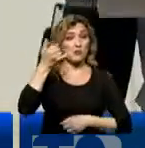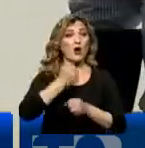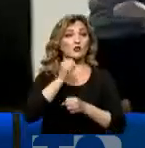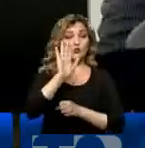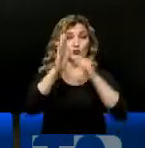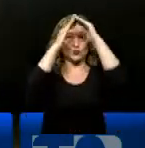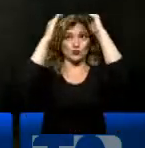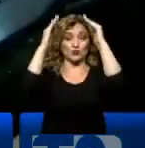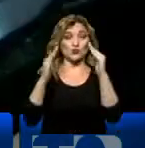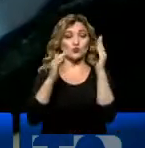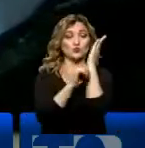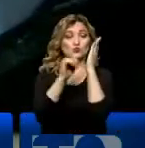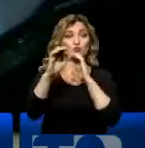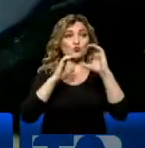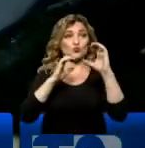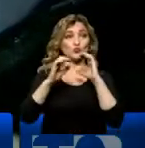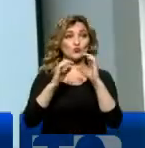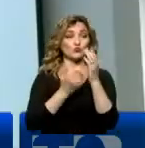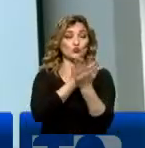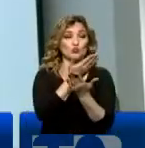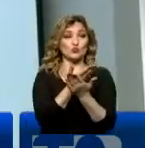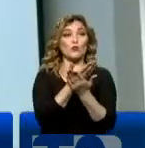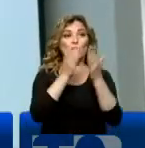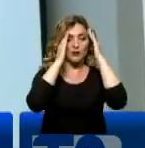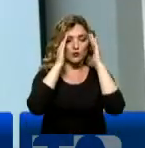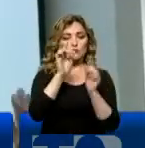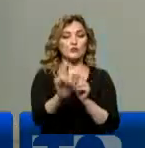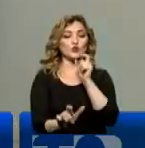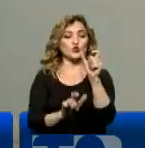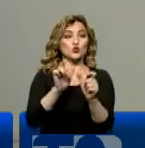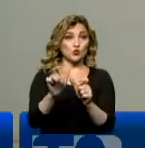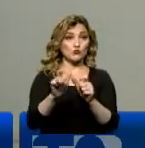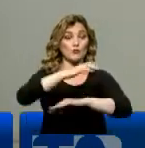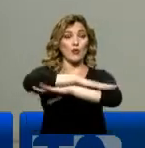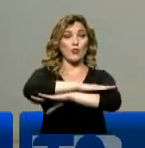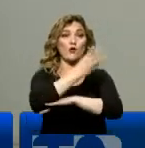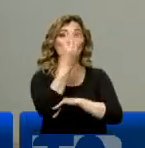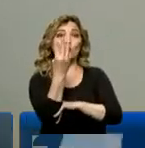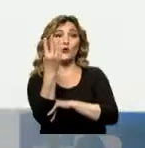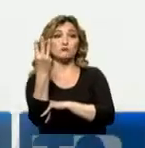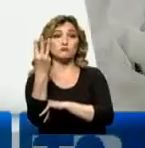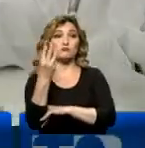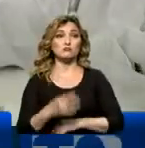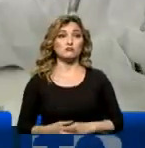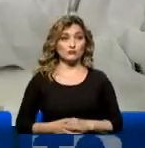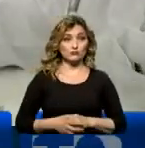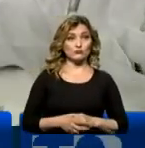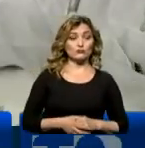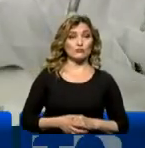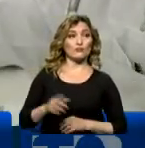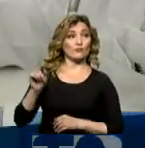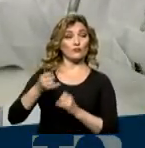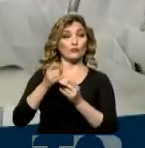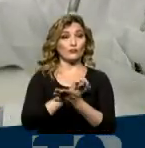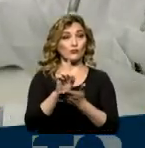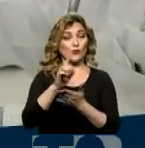el ministro de telecomunicaciones expuso las cifras de atención a los ciudadanos en las plataformas digitales se registraron este fin de